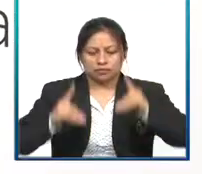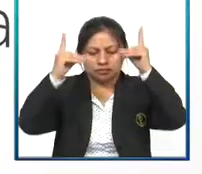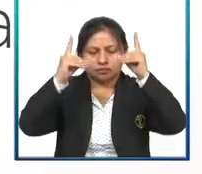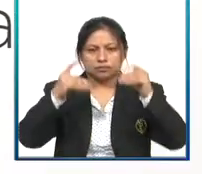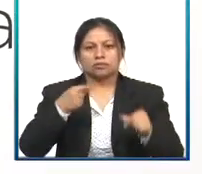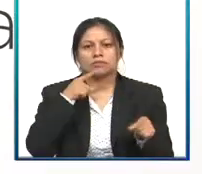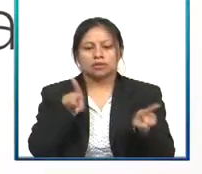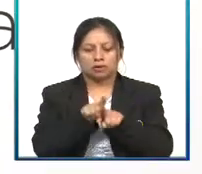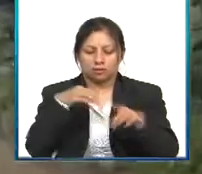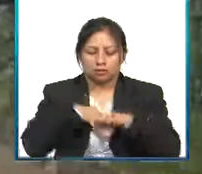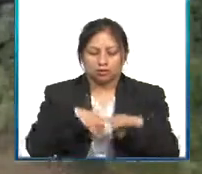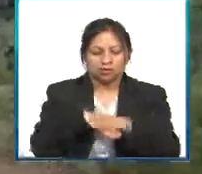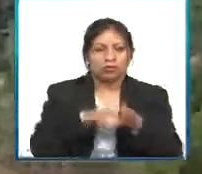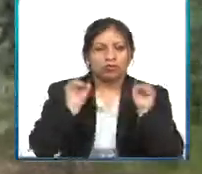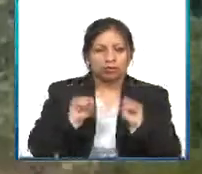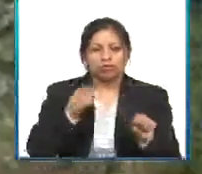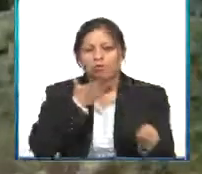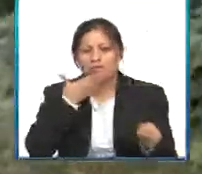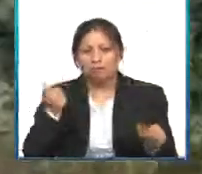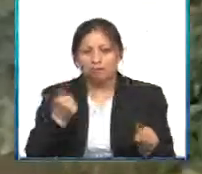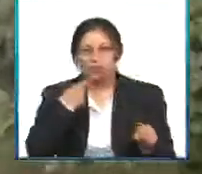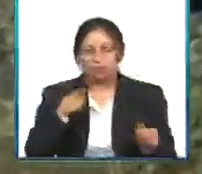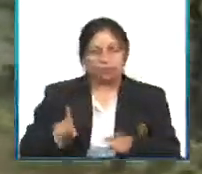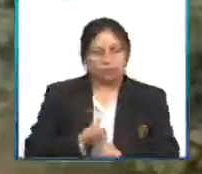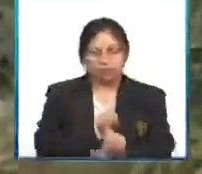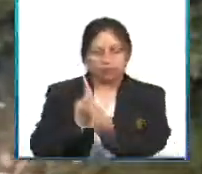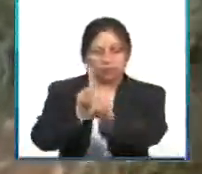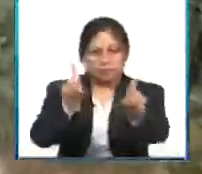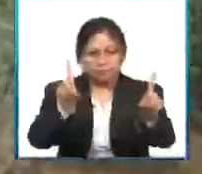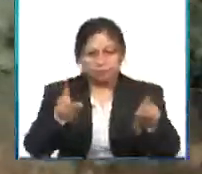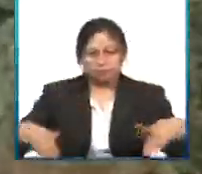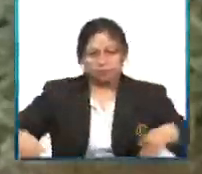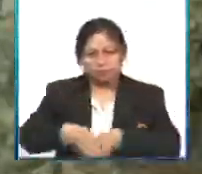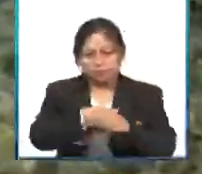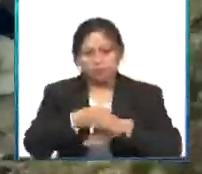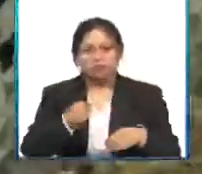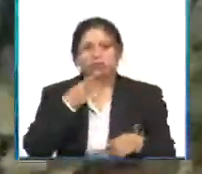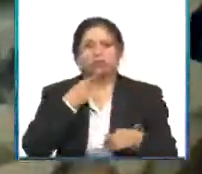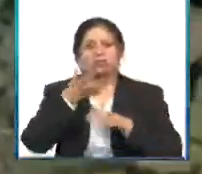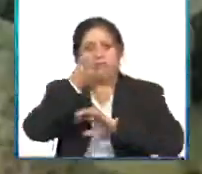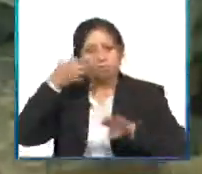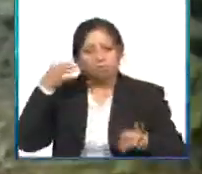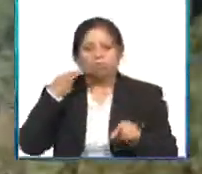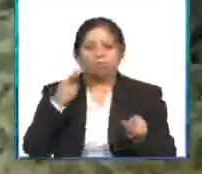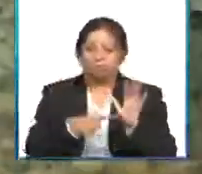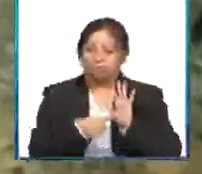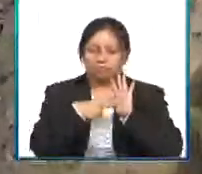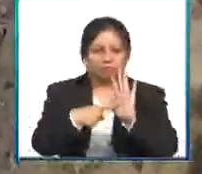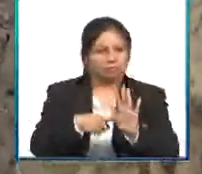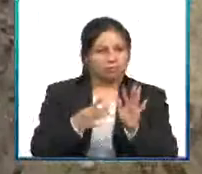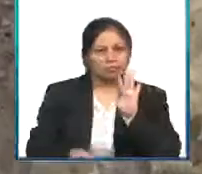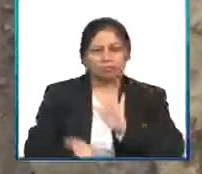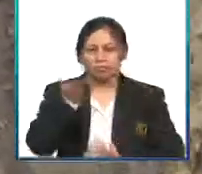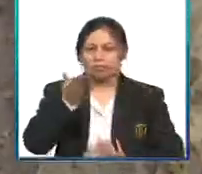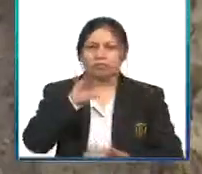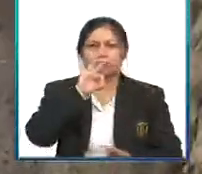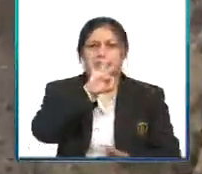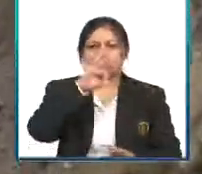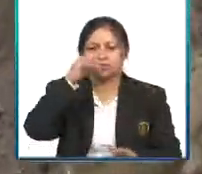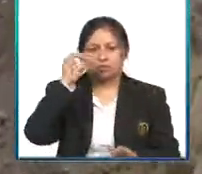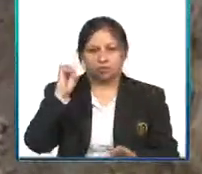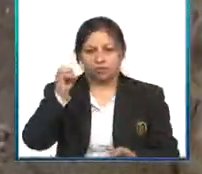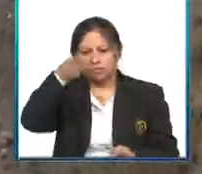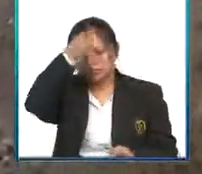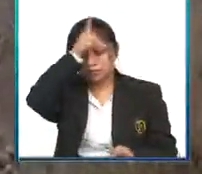BID. Estos fondos permitirán el mejoramiento de la Ruta Nacional 12 Sur en jurisdicción de San Marcos, que representa más de 30 kilómetros de